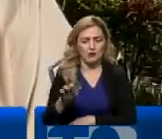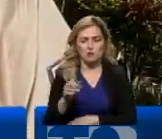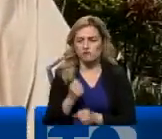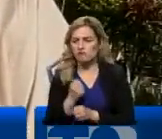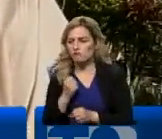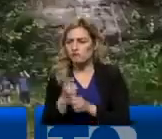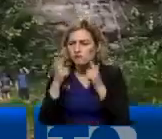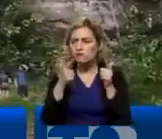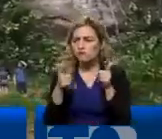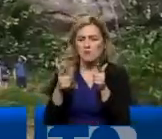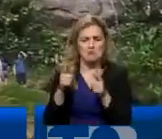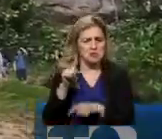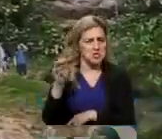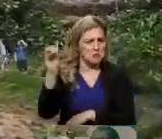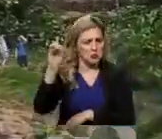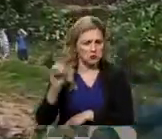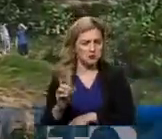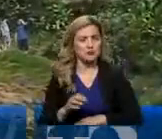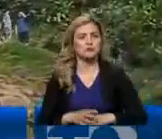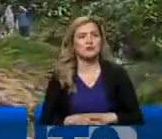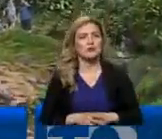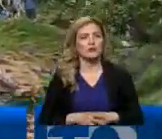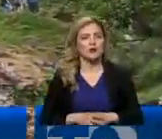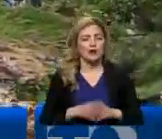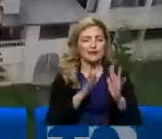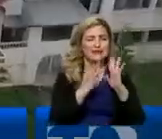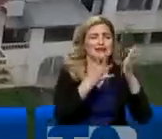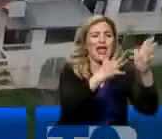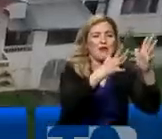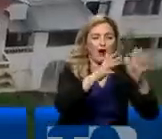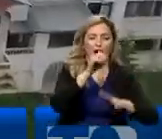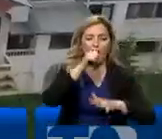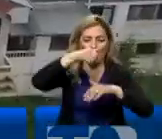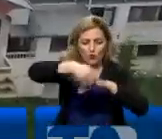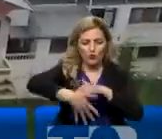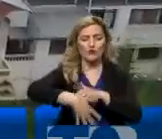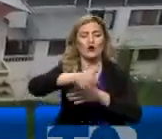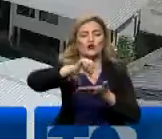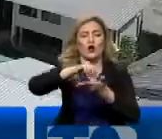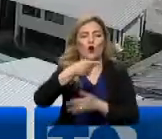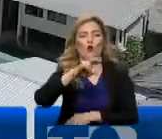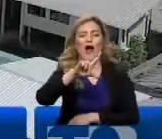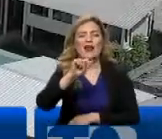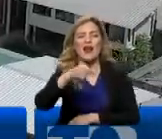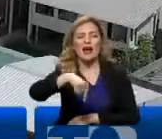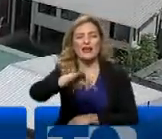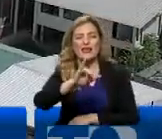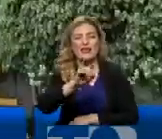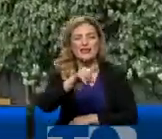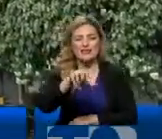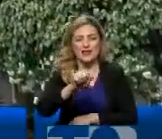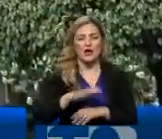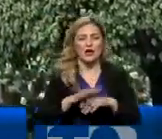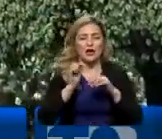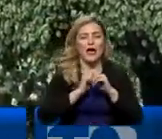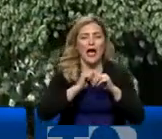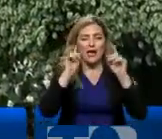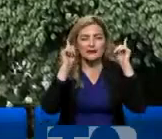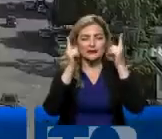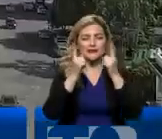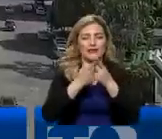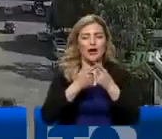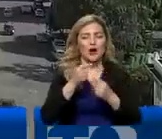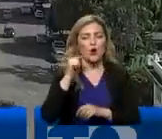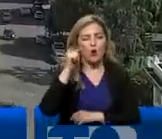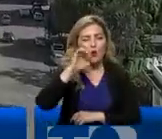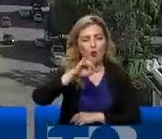100% en este feriado. Aquí, a más de selva y agua, en las ciudades como Gualaquiza, San Juan Bosco, Limón